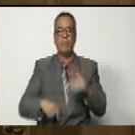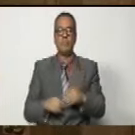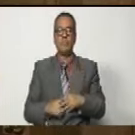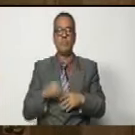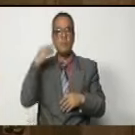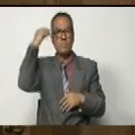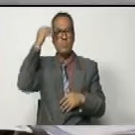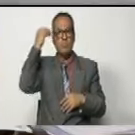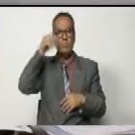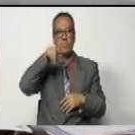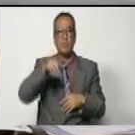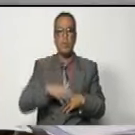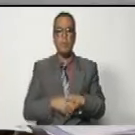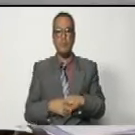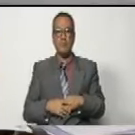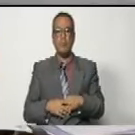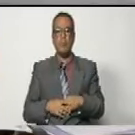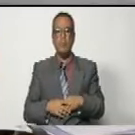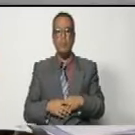En consideración.